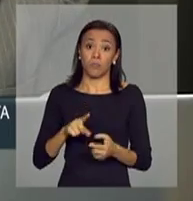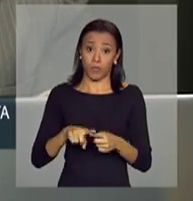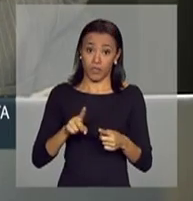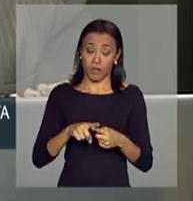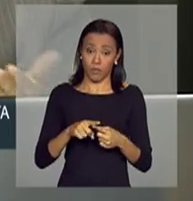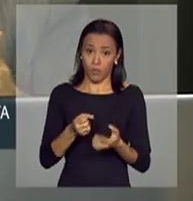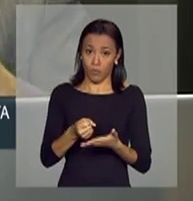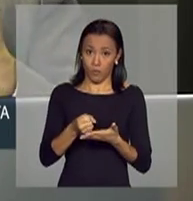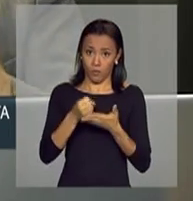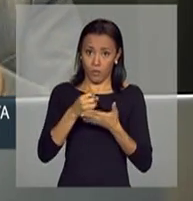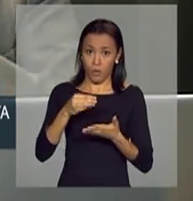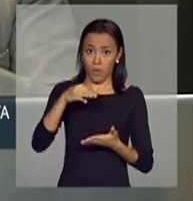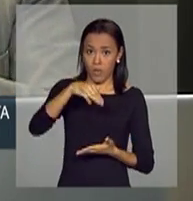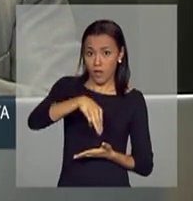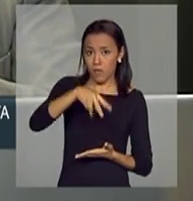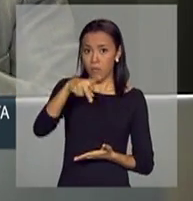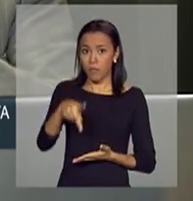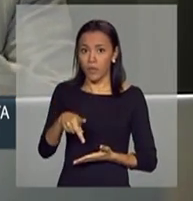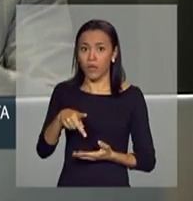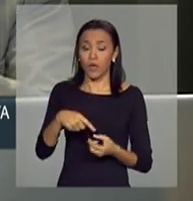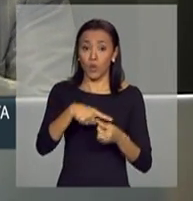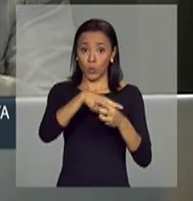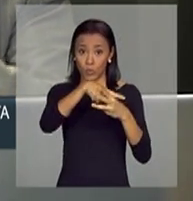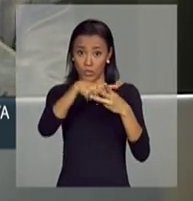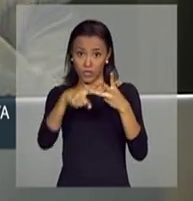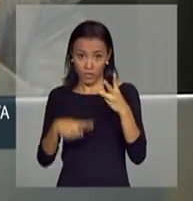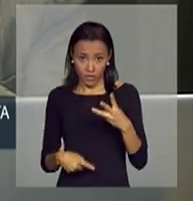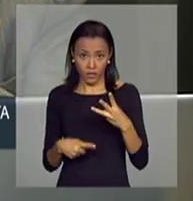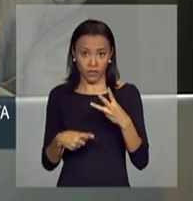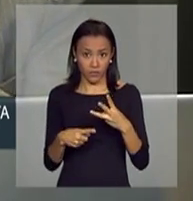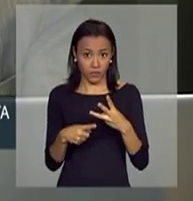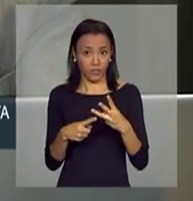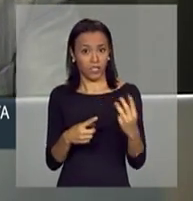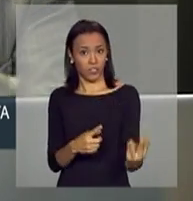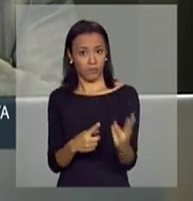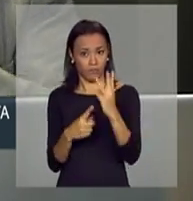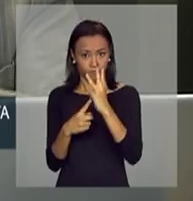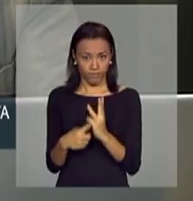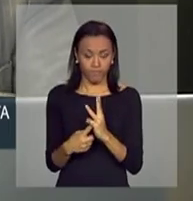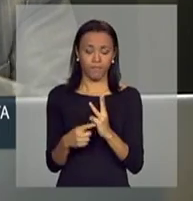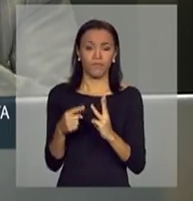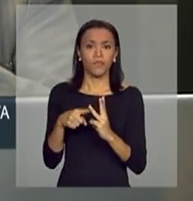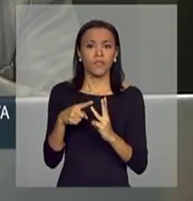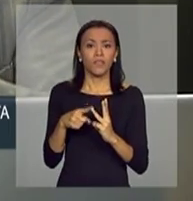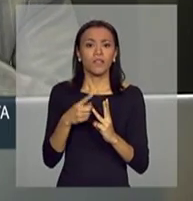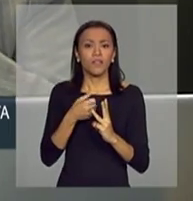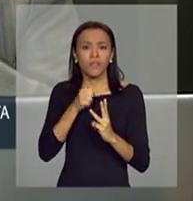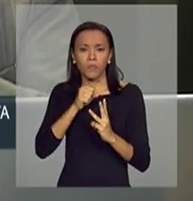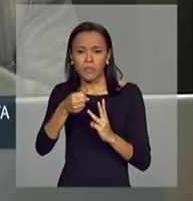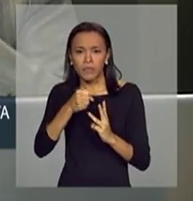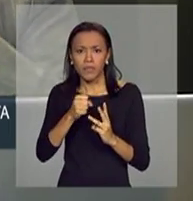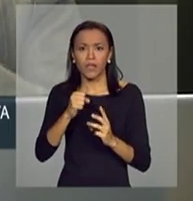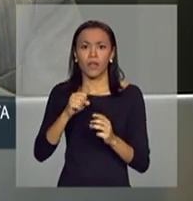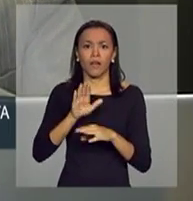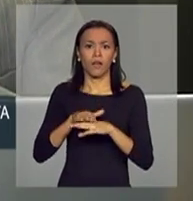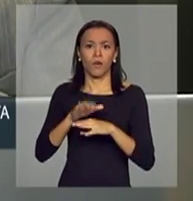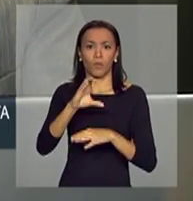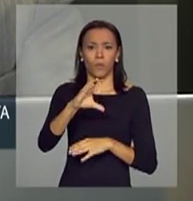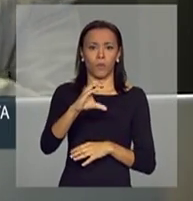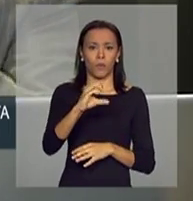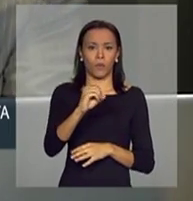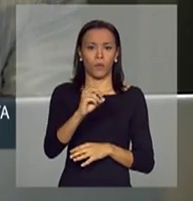Federal. Ustedes ya habrán visto que la comisión, hace algunos días, al entrevistar al coronel reformado